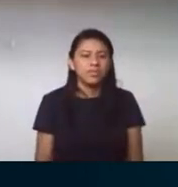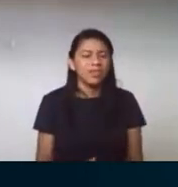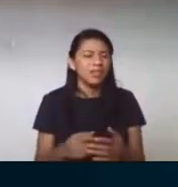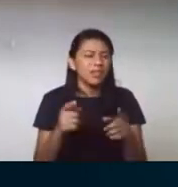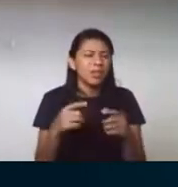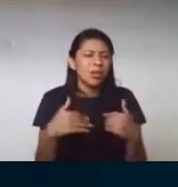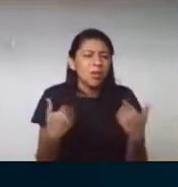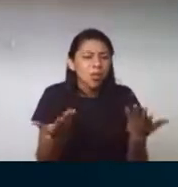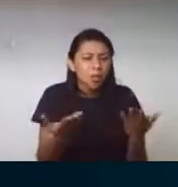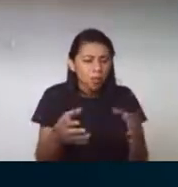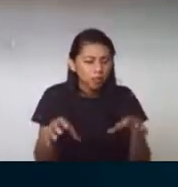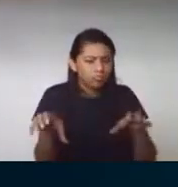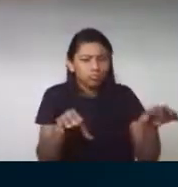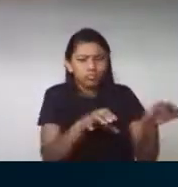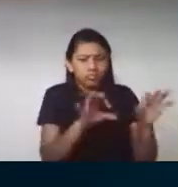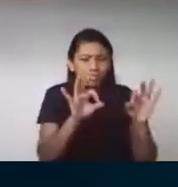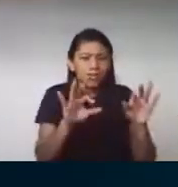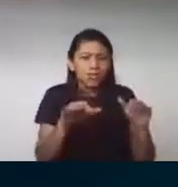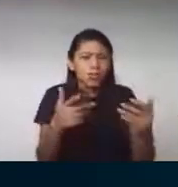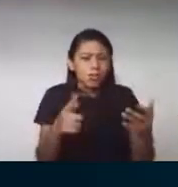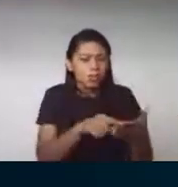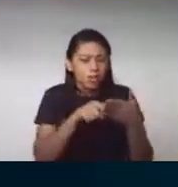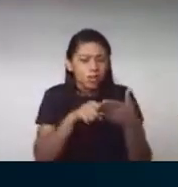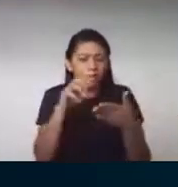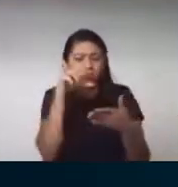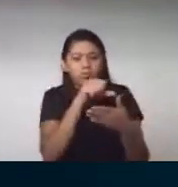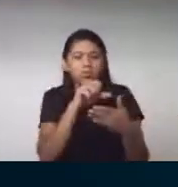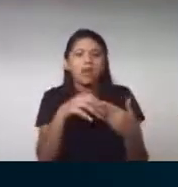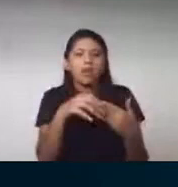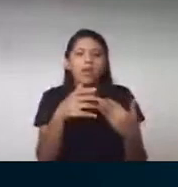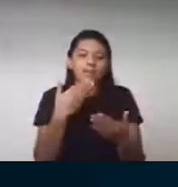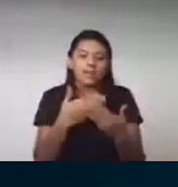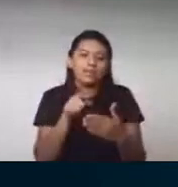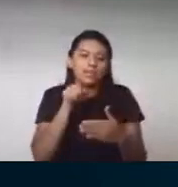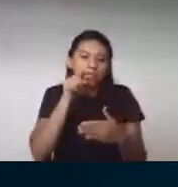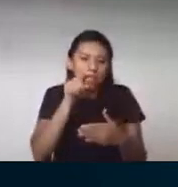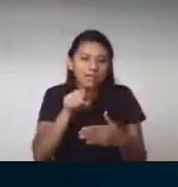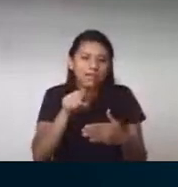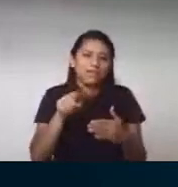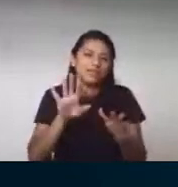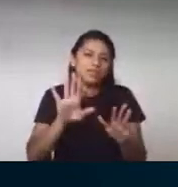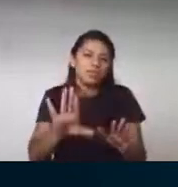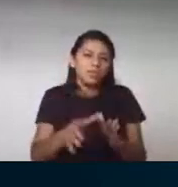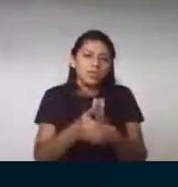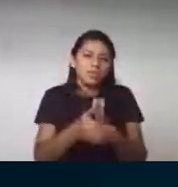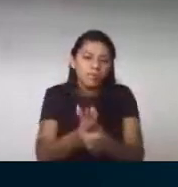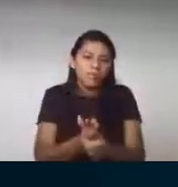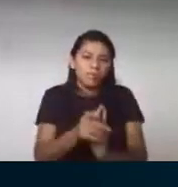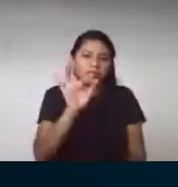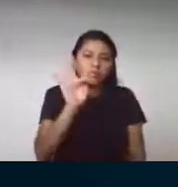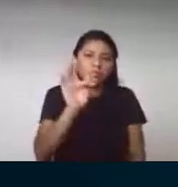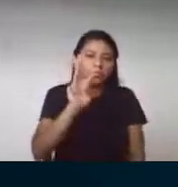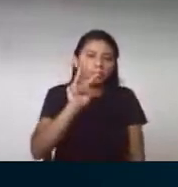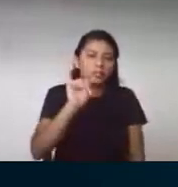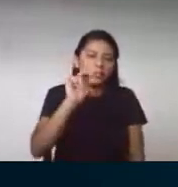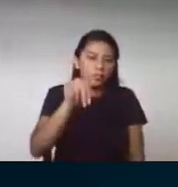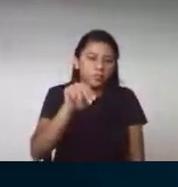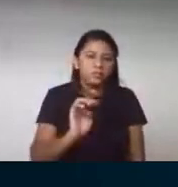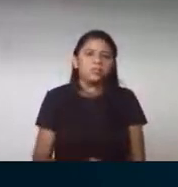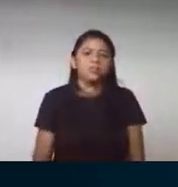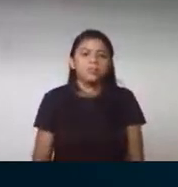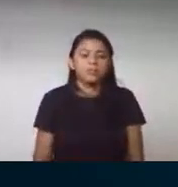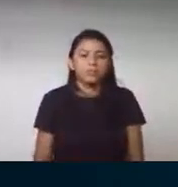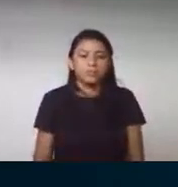Twin. Les voy a explicar más en detalle qué es esta tecnología, qué es el gemelo digital. Entonces, digamos, una definición